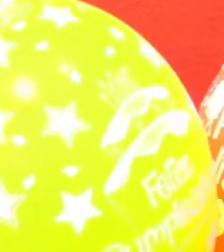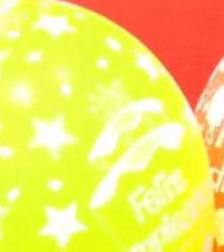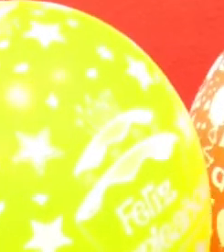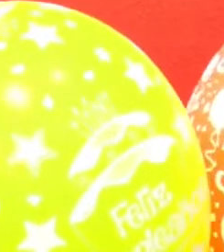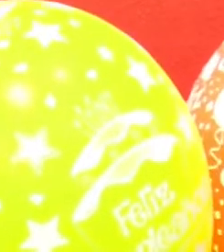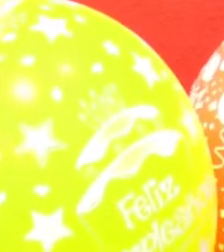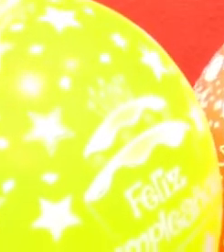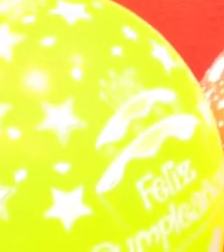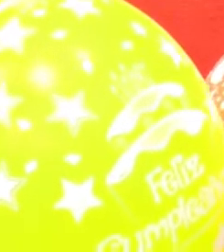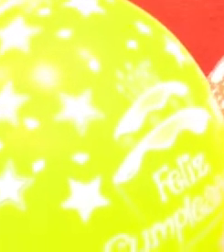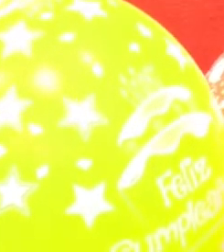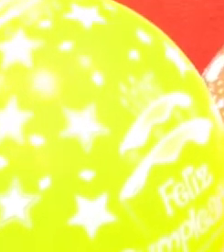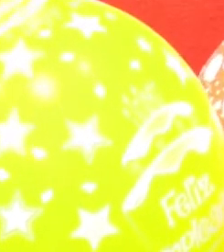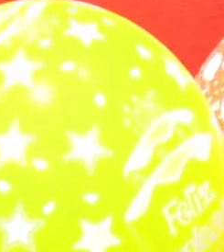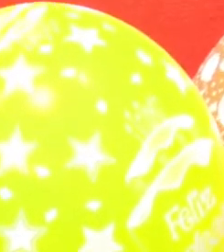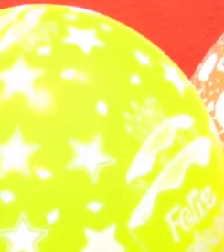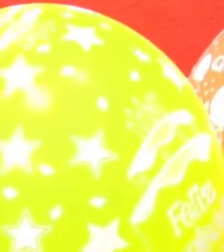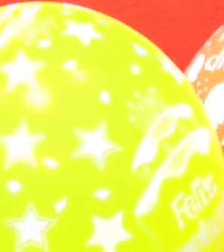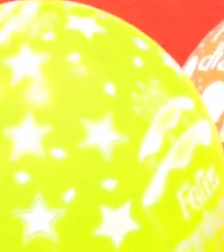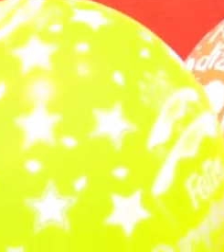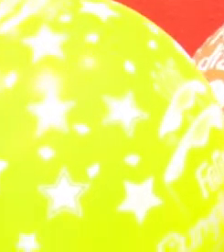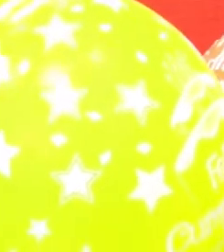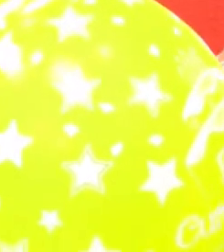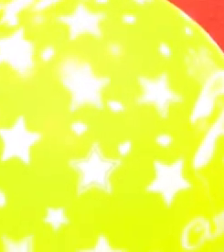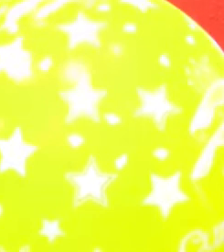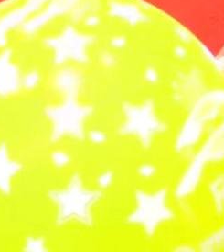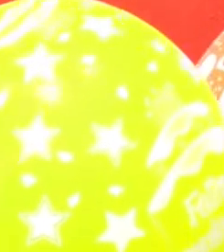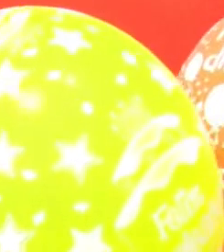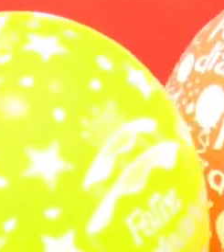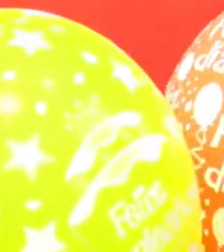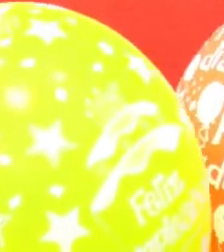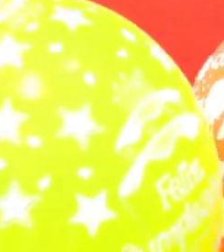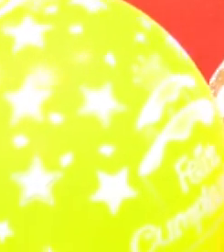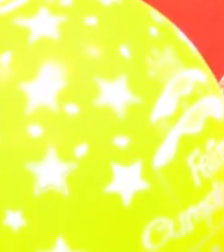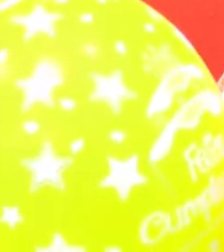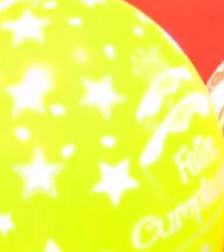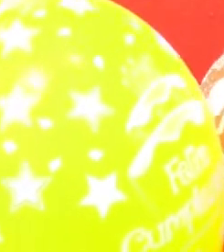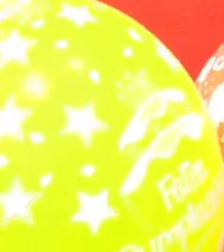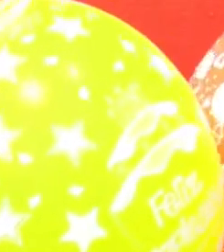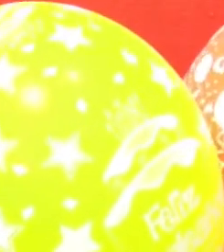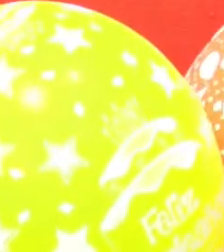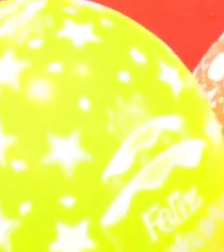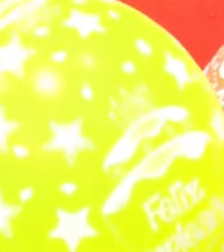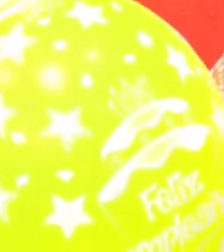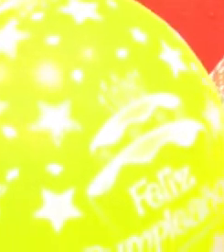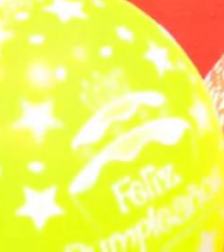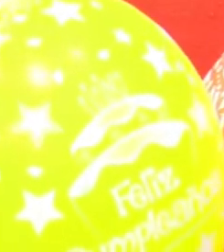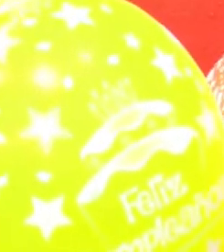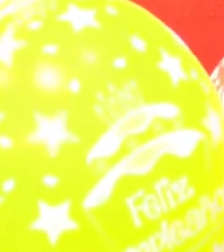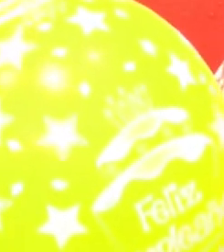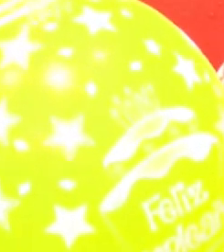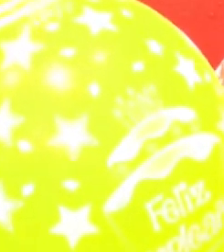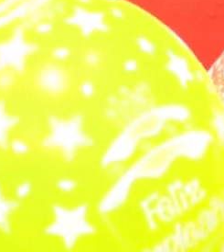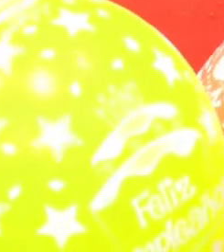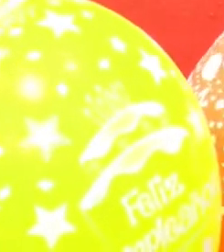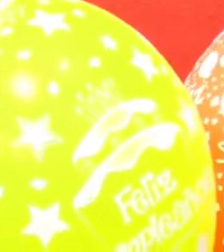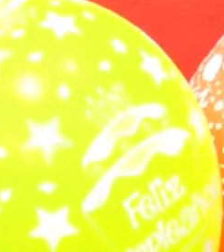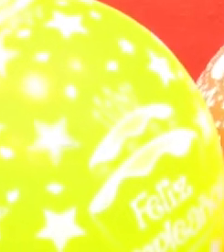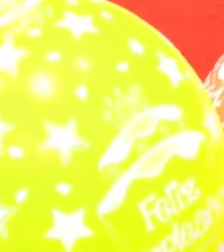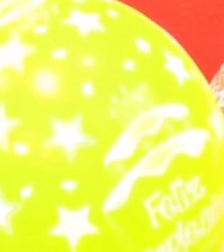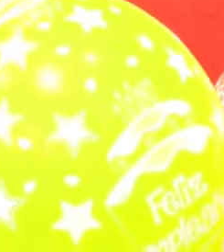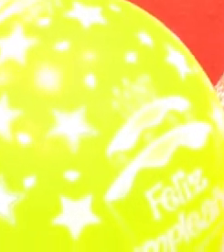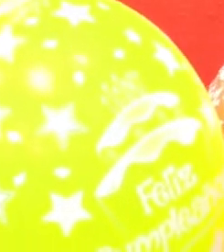Hola, muy buenos días a todos nuestros televidentes, agradeciendo a Dios por permitirnos llegar a sus hogares un día más. En este momento, saluda a